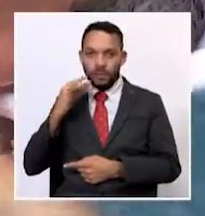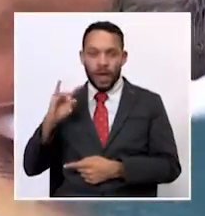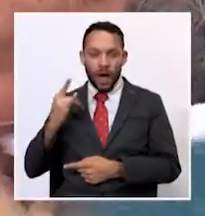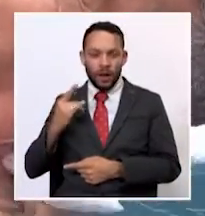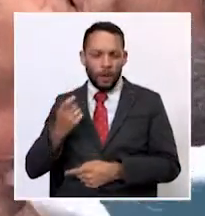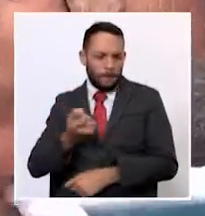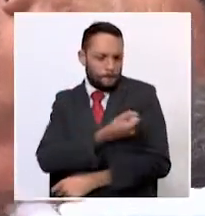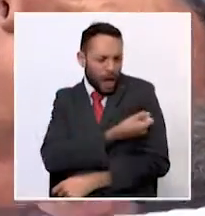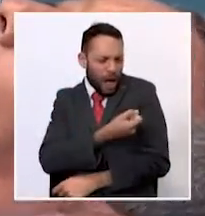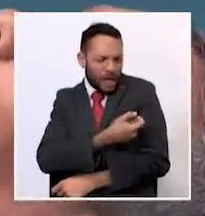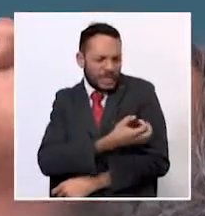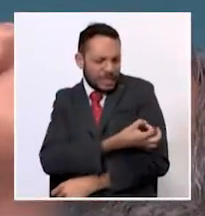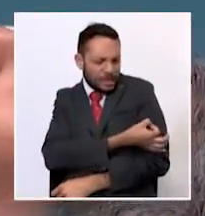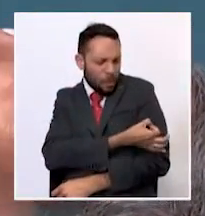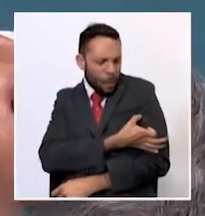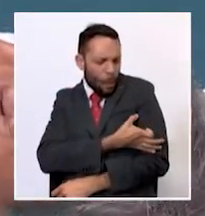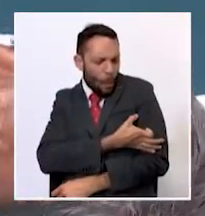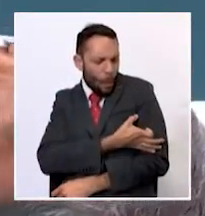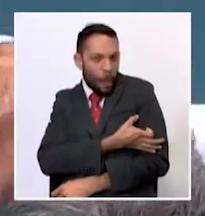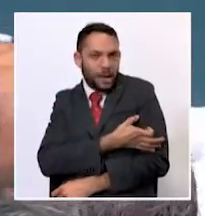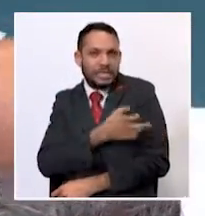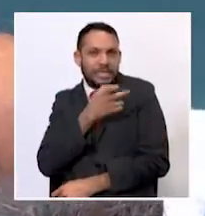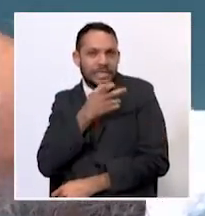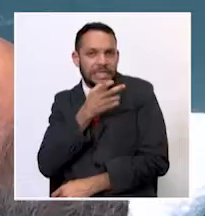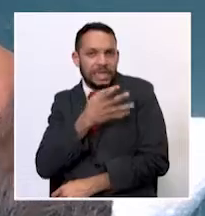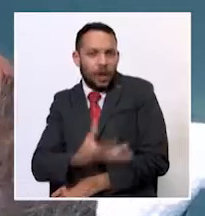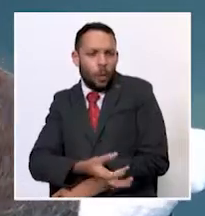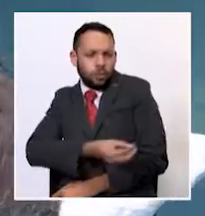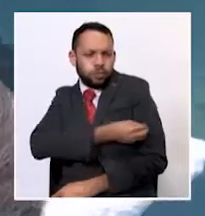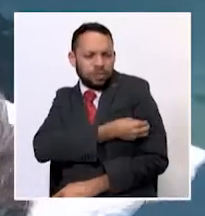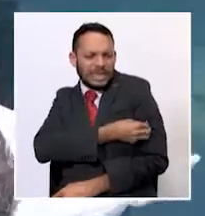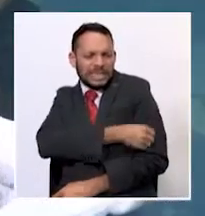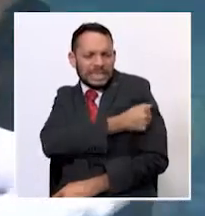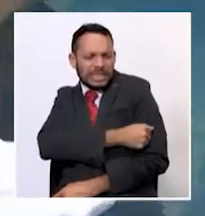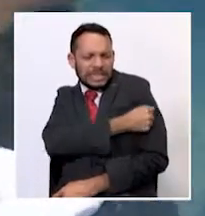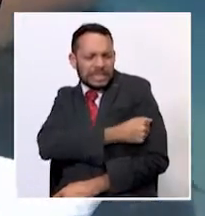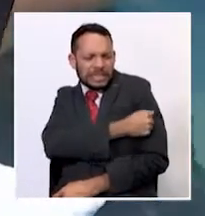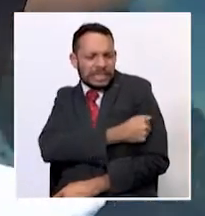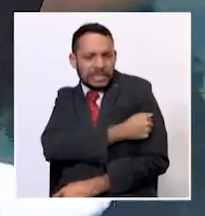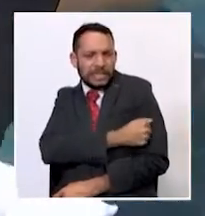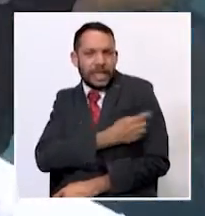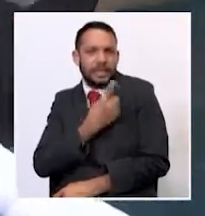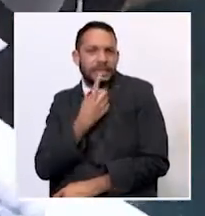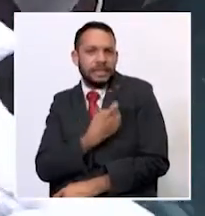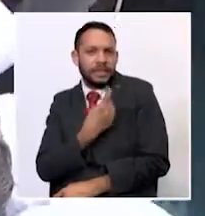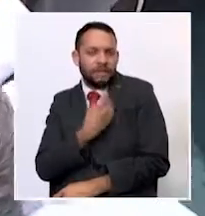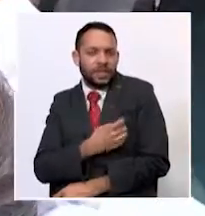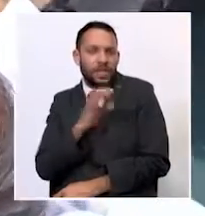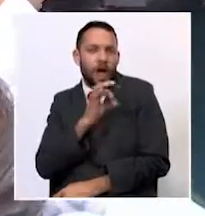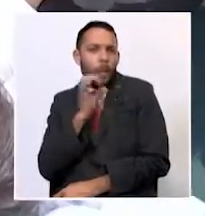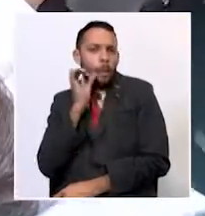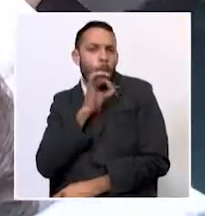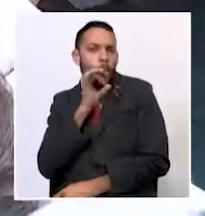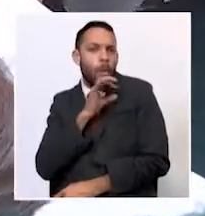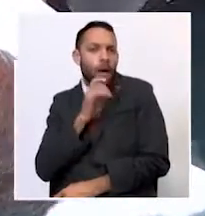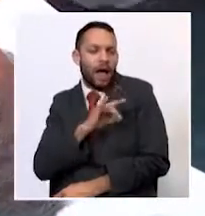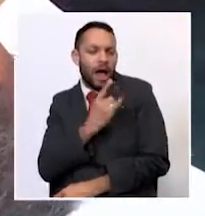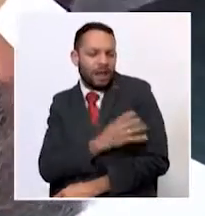lo primero que hacemos es colocarnos hielo en el sitio para evitar de que se nos inflame mucho la zona que fue